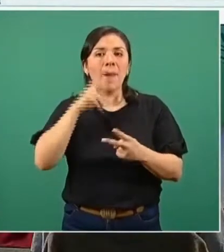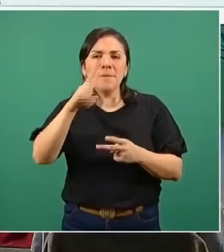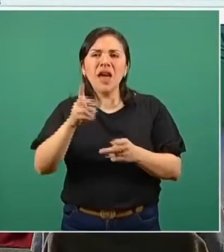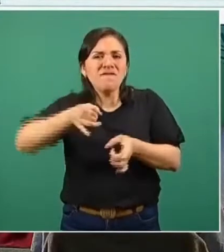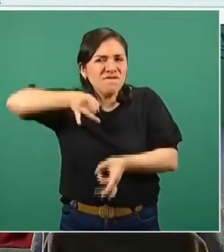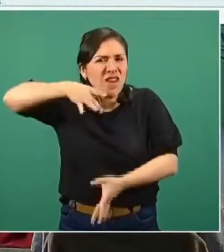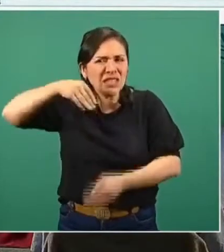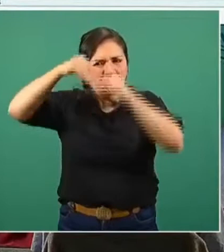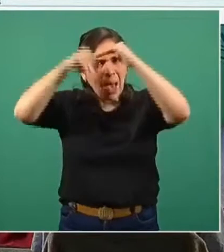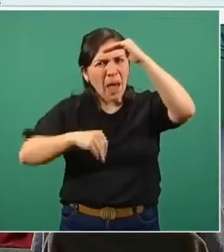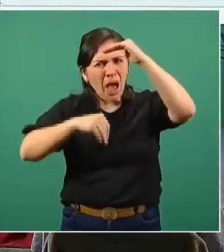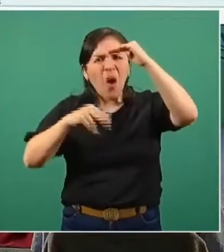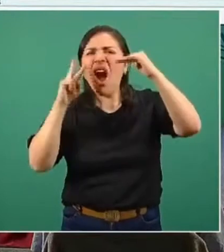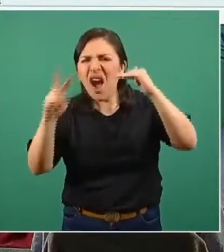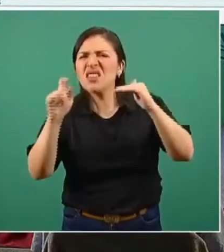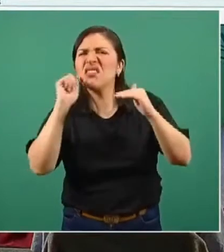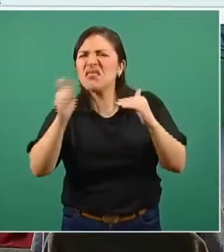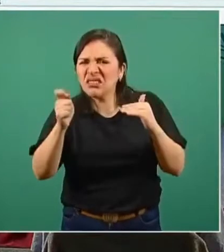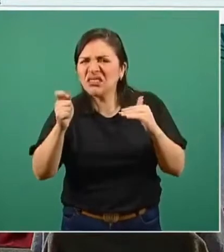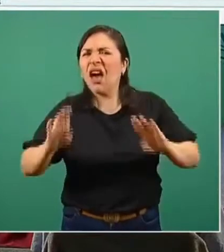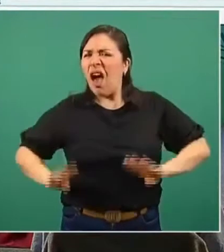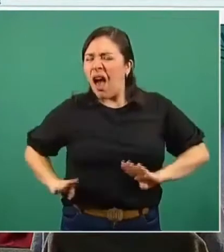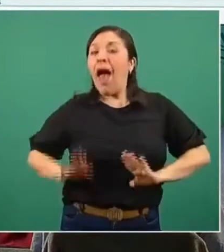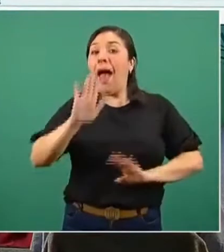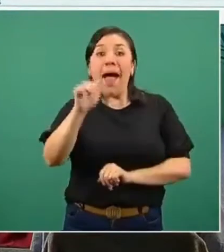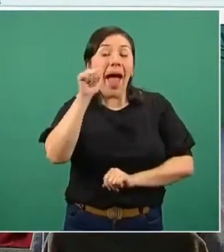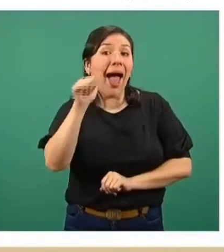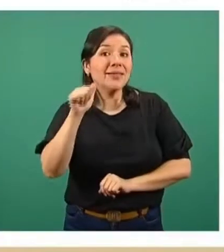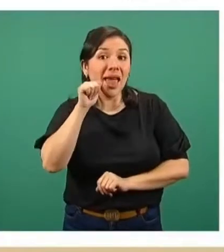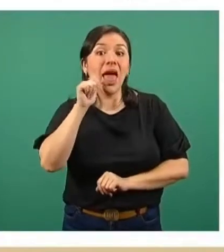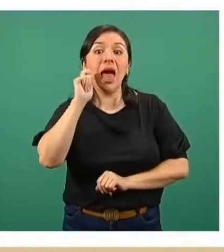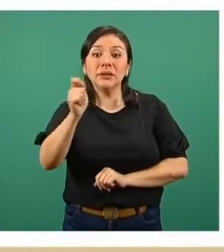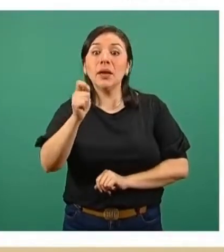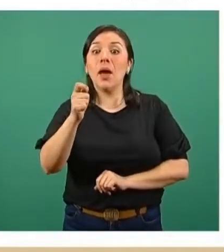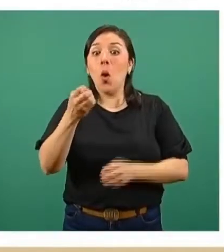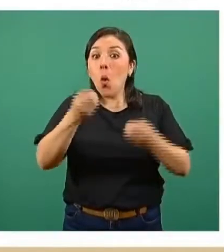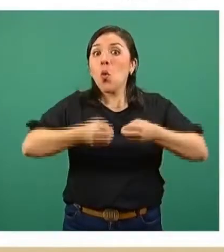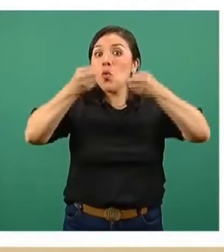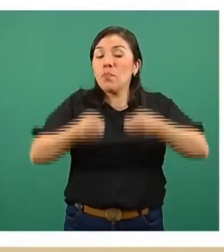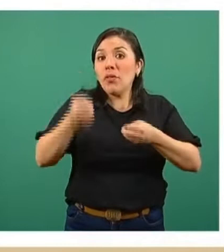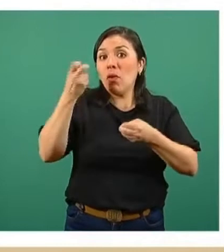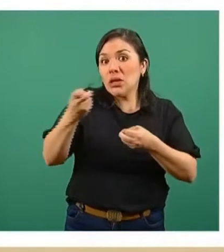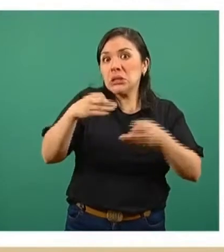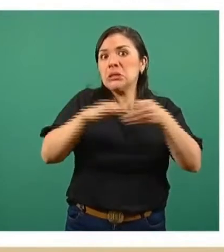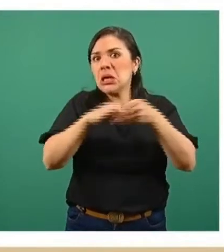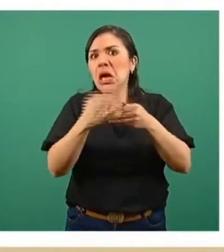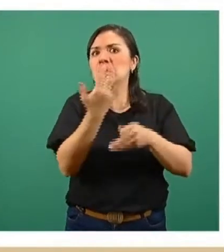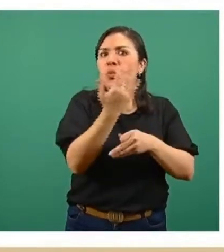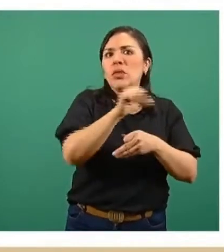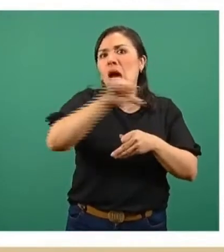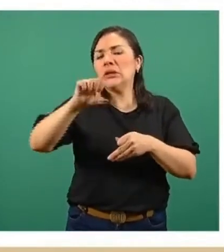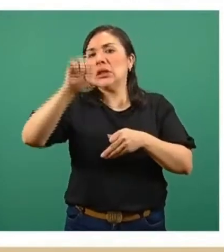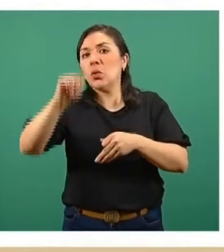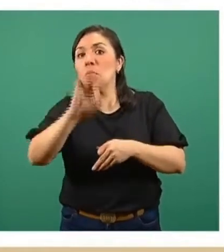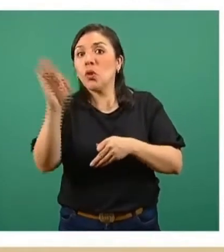hacia abajo, que lo que significa que ayer estaban en esta ocupación entre el 50 y el